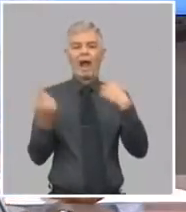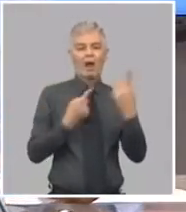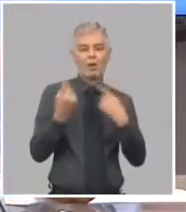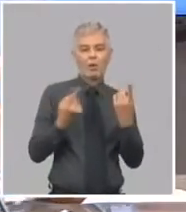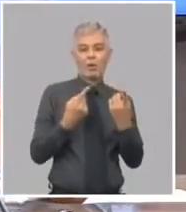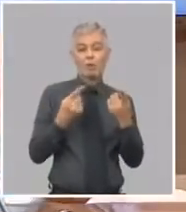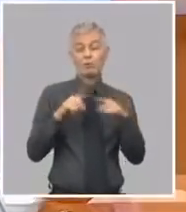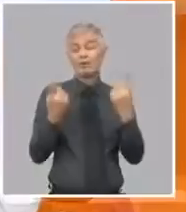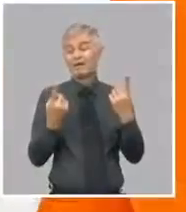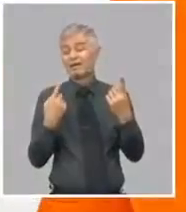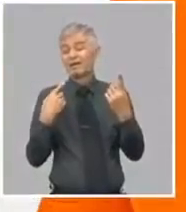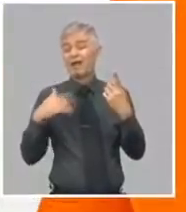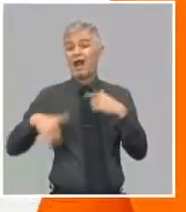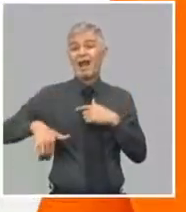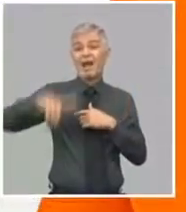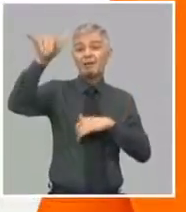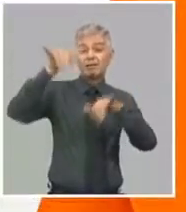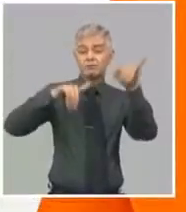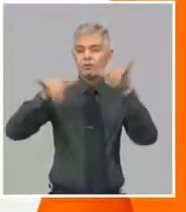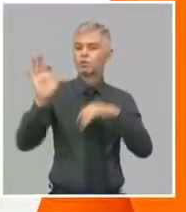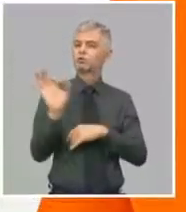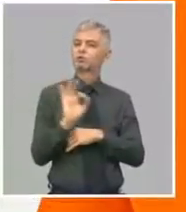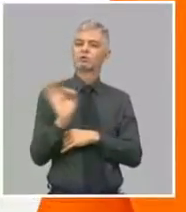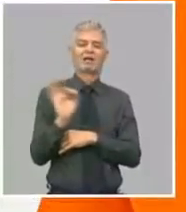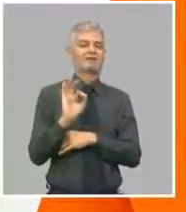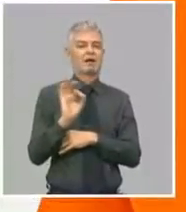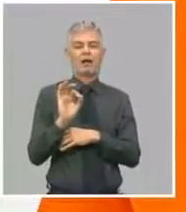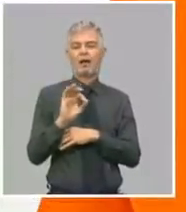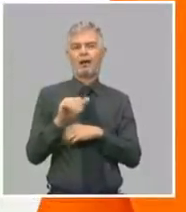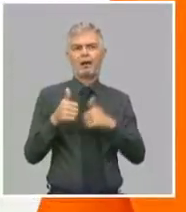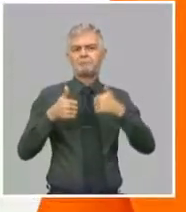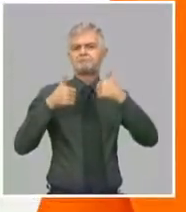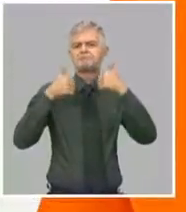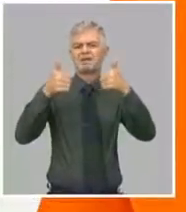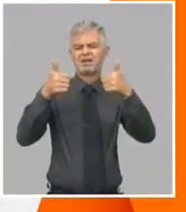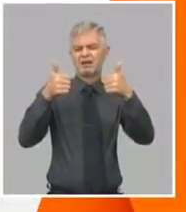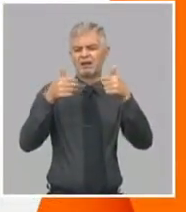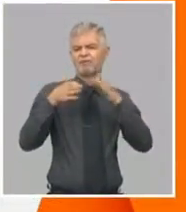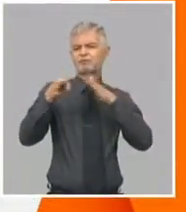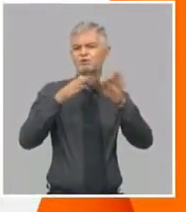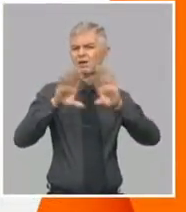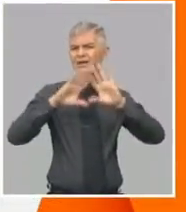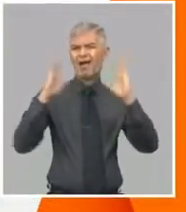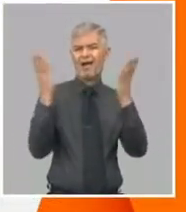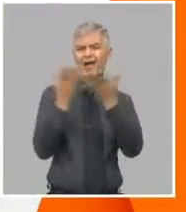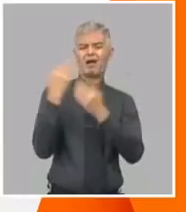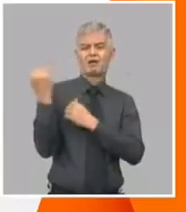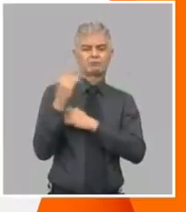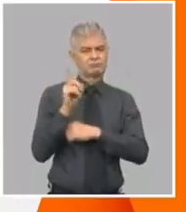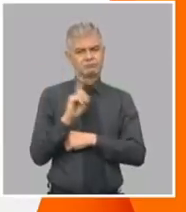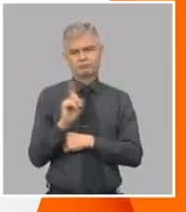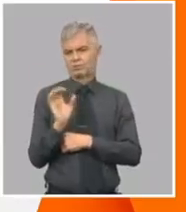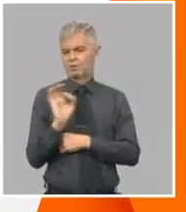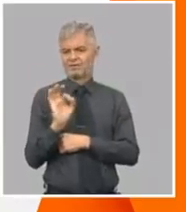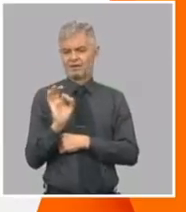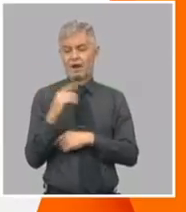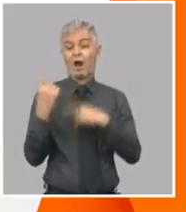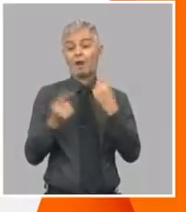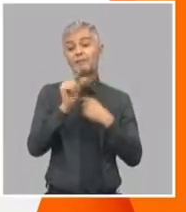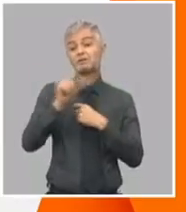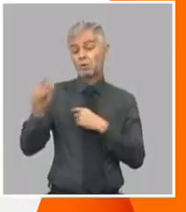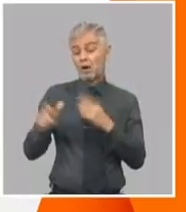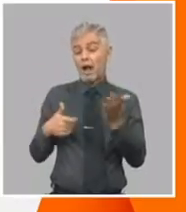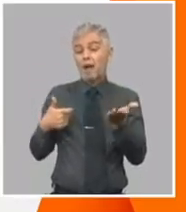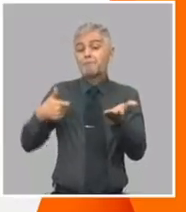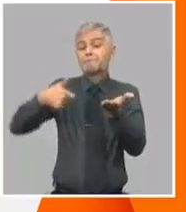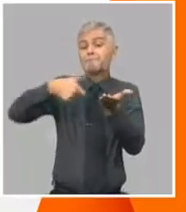de hecho la aviación no se ha recuperado totalmente. Internacionalmente. Es un proceso que va a ser gradual. Las personas que tenían boletos comprados,